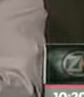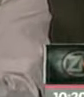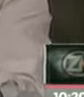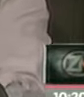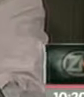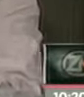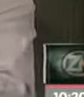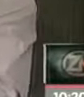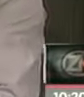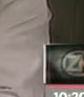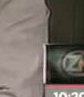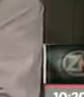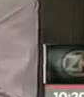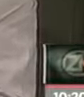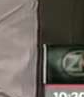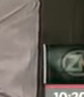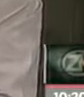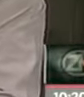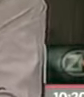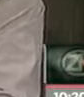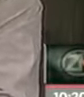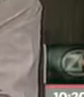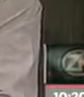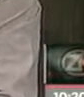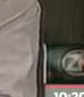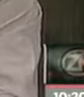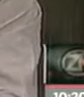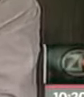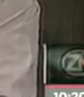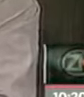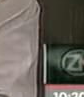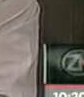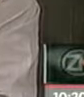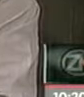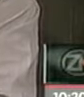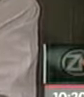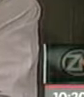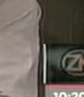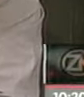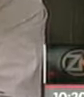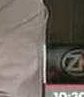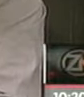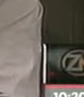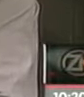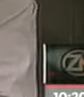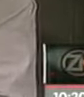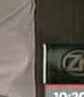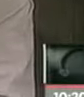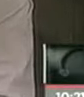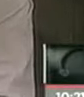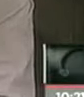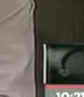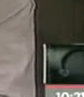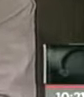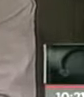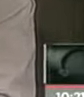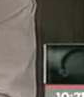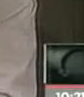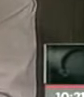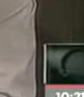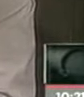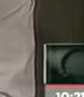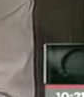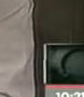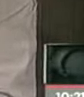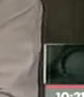replantear, pues, la manera de ver las cosas. Empezamos nosotros con Zurda Conducta, con la zurda de Chávez. La etiqueta del día de hoy todavía no la tenemos, ya